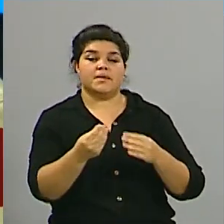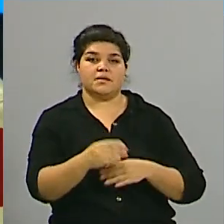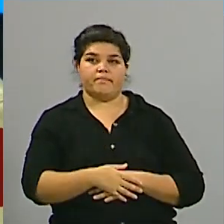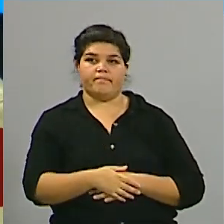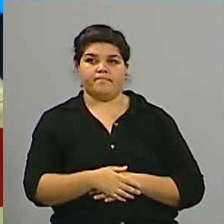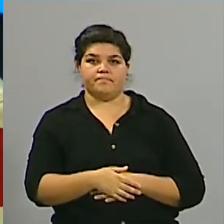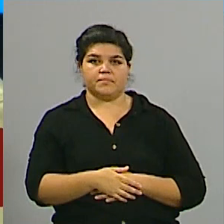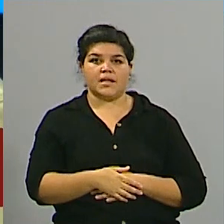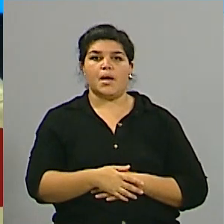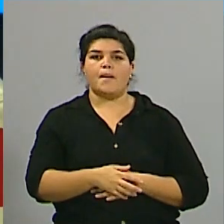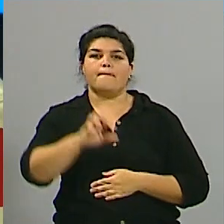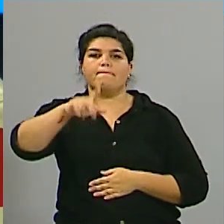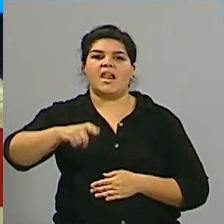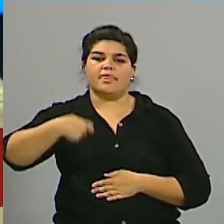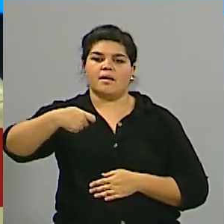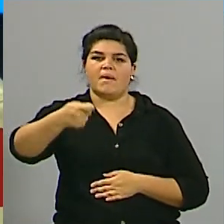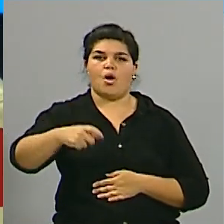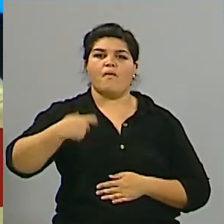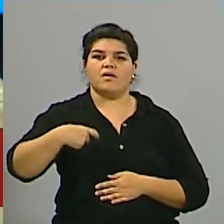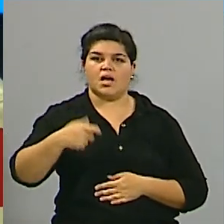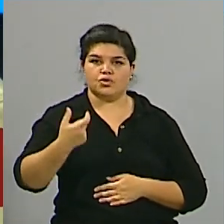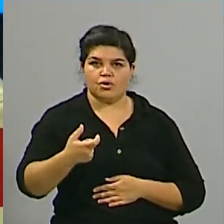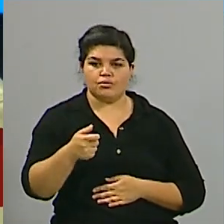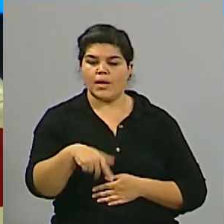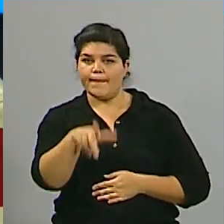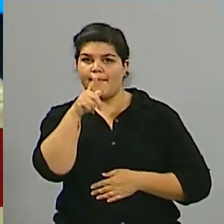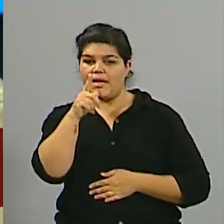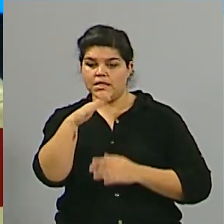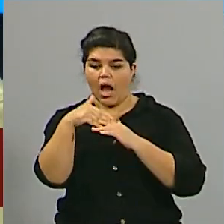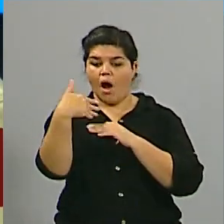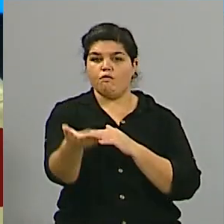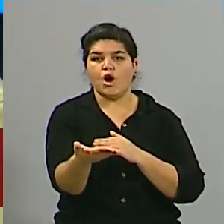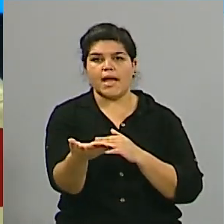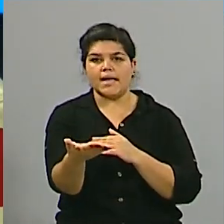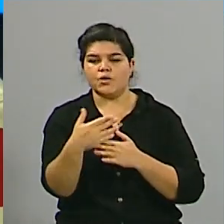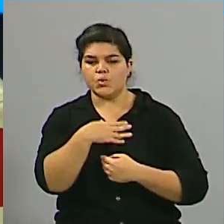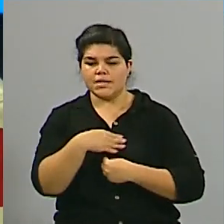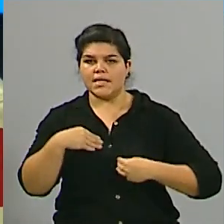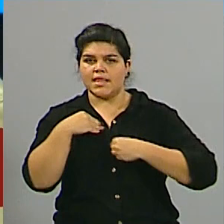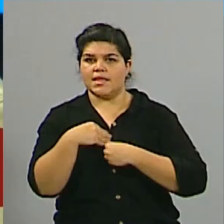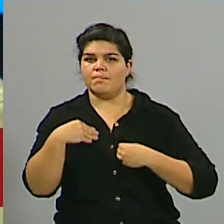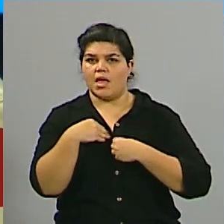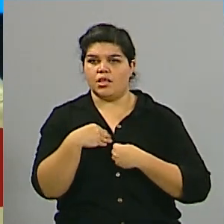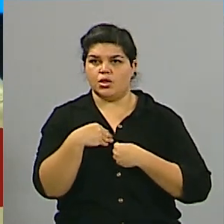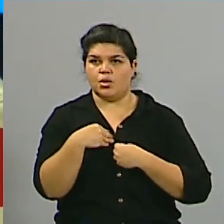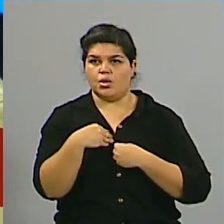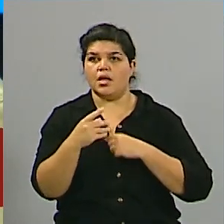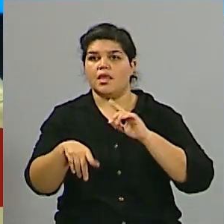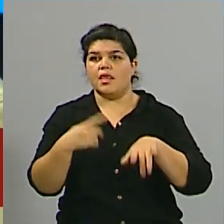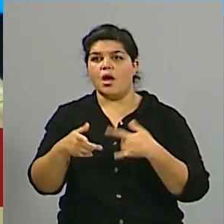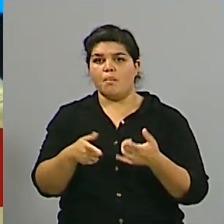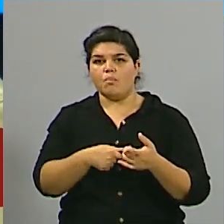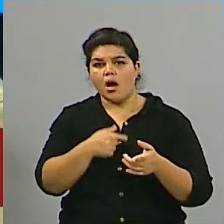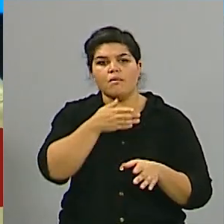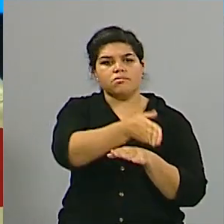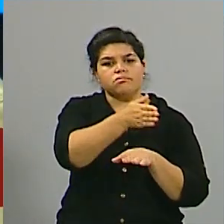las moratorias o el plan de pago de deuda previsional, me parece que hacia afuera hay una impresión de lo que piensan nuestros vecinos y vecinas, y cuando uno sale acá a la calle